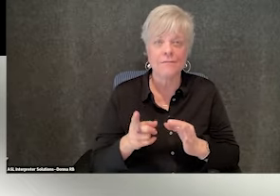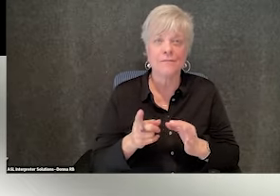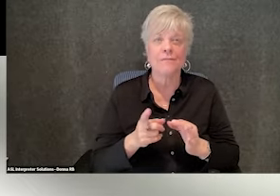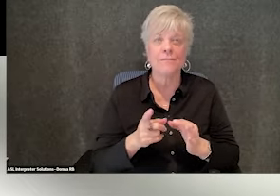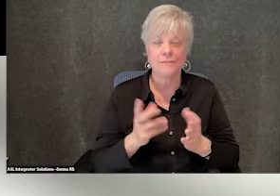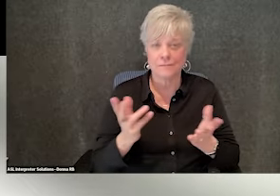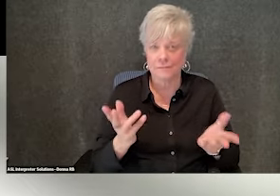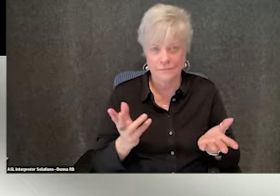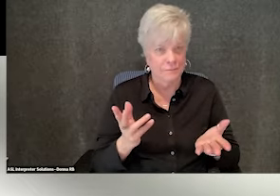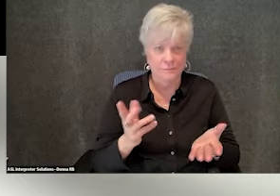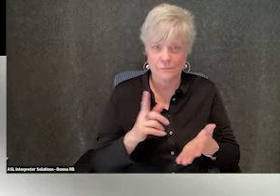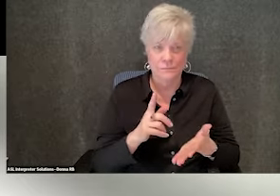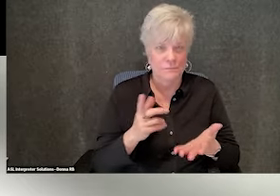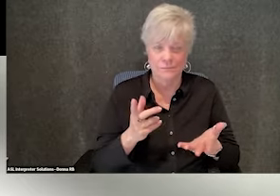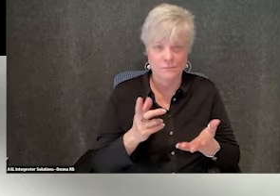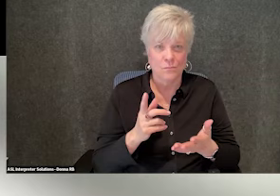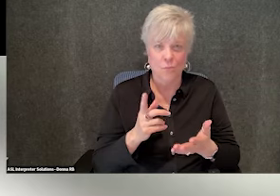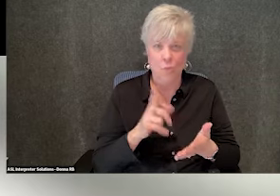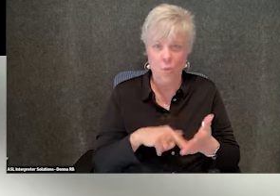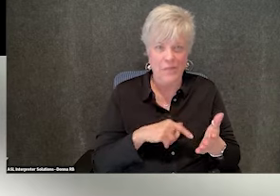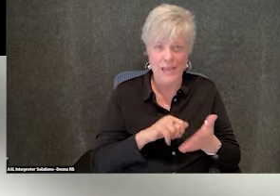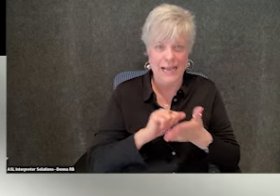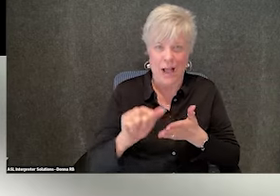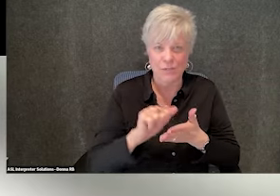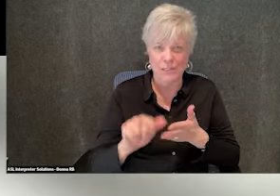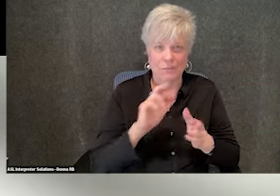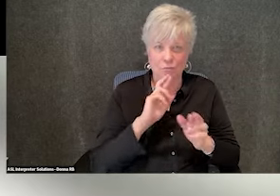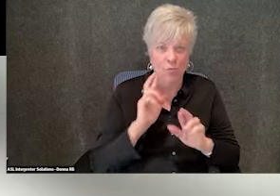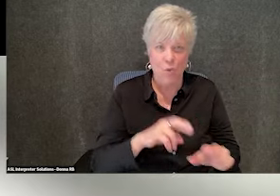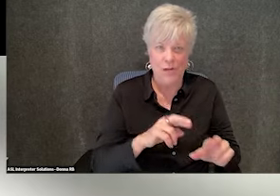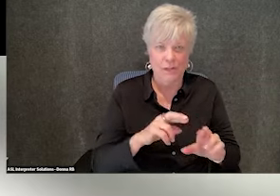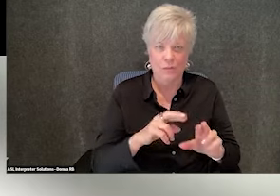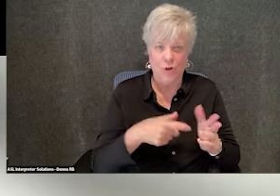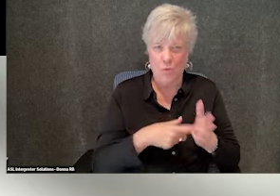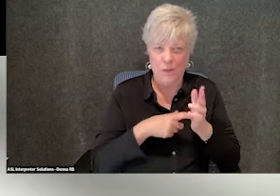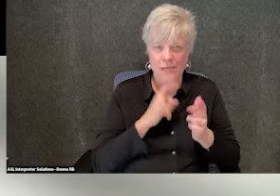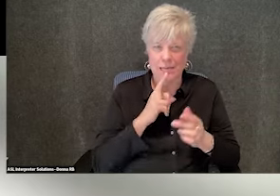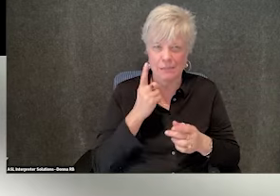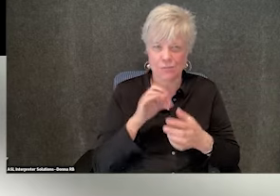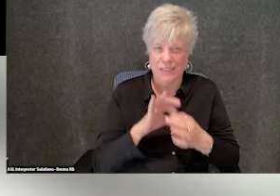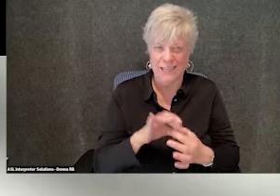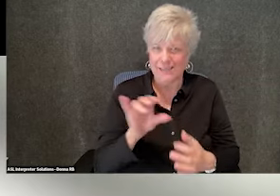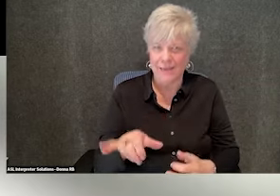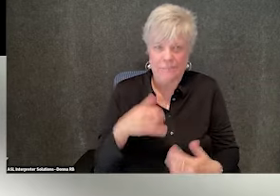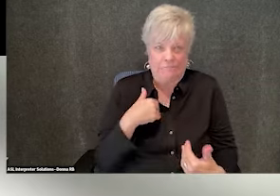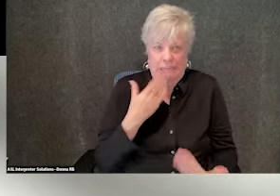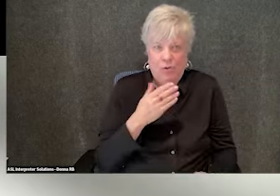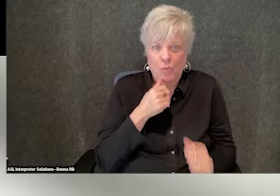tendré que responderle más adelante sobre cuáles son los requisitos de